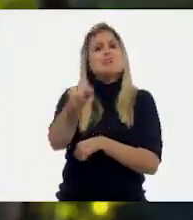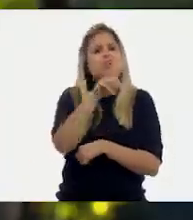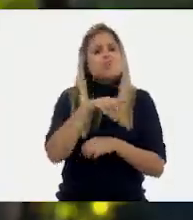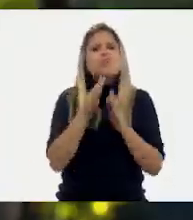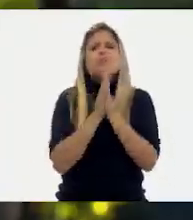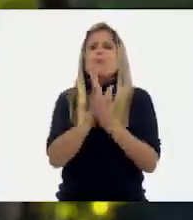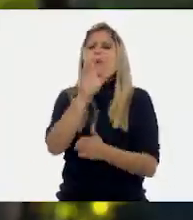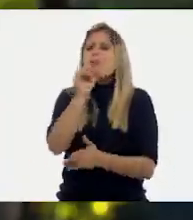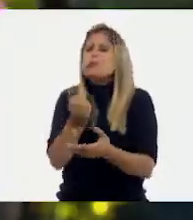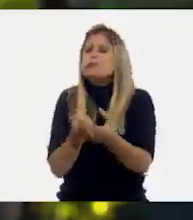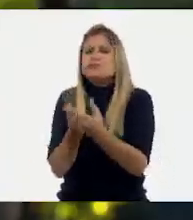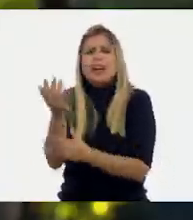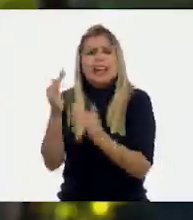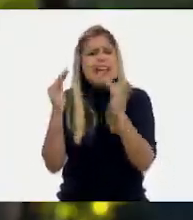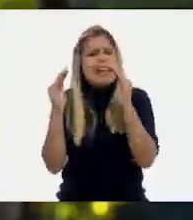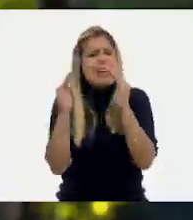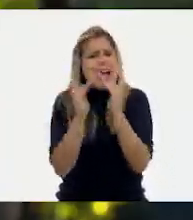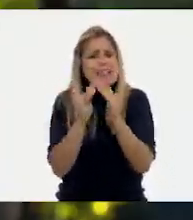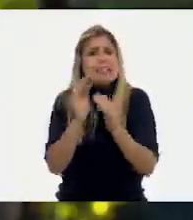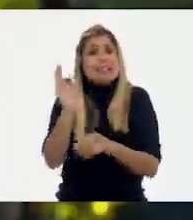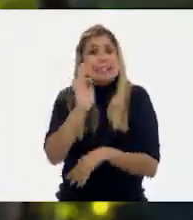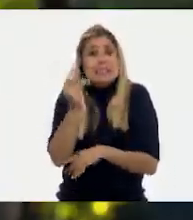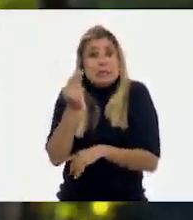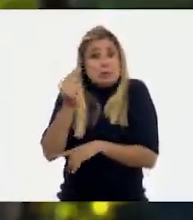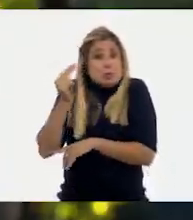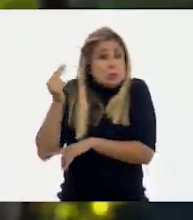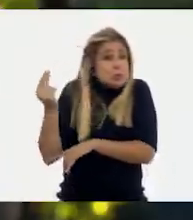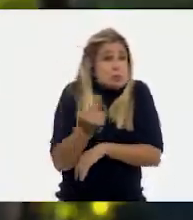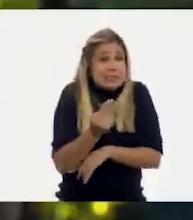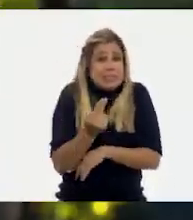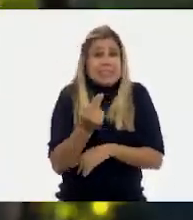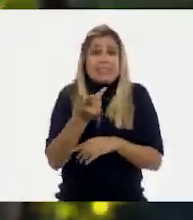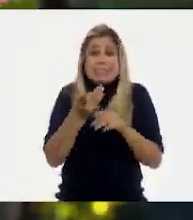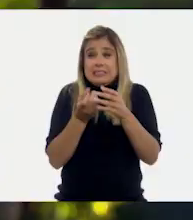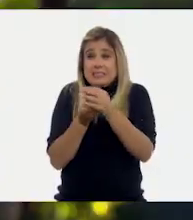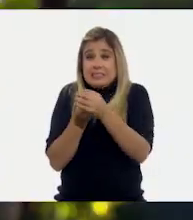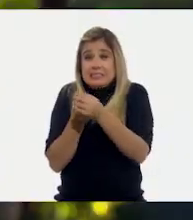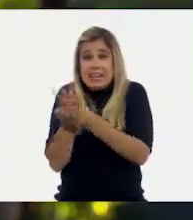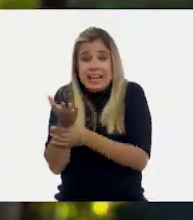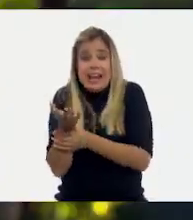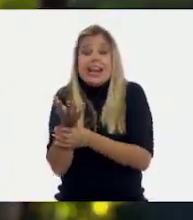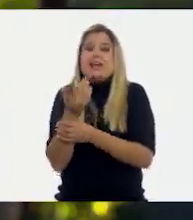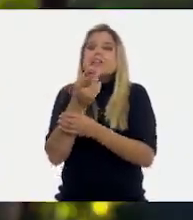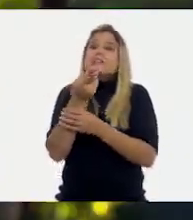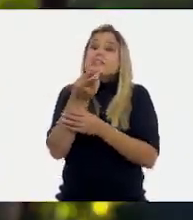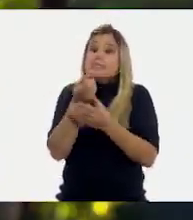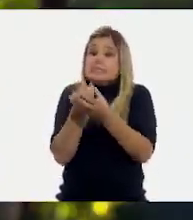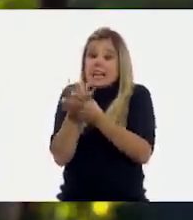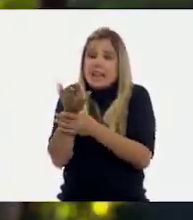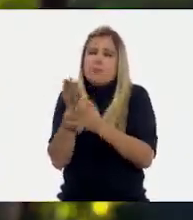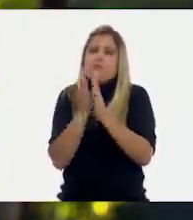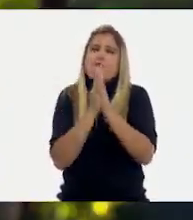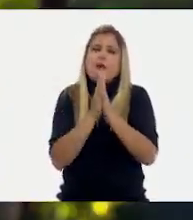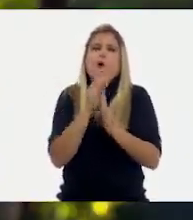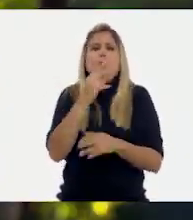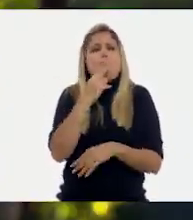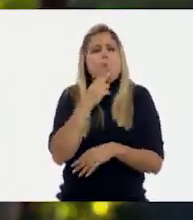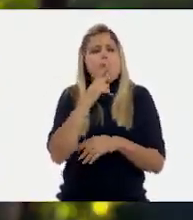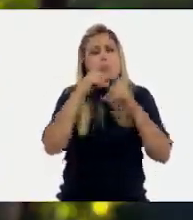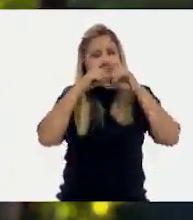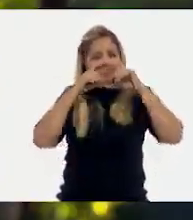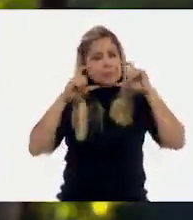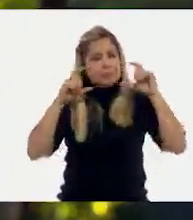no salir de casa a menos que sea muy necesario. Y si lo haces, utiliza el